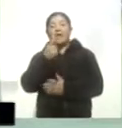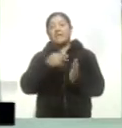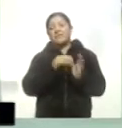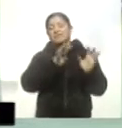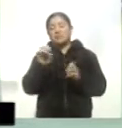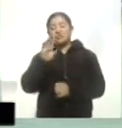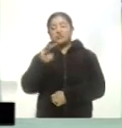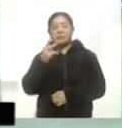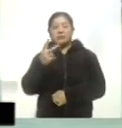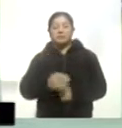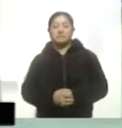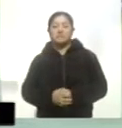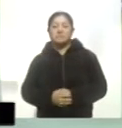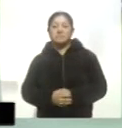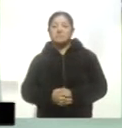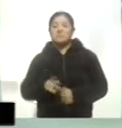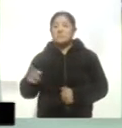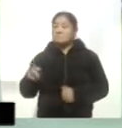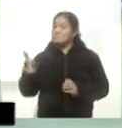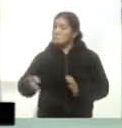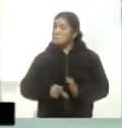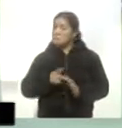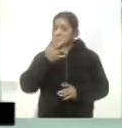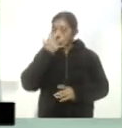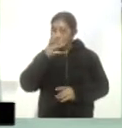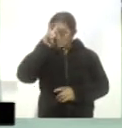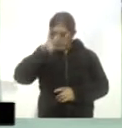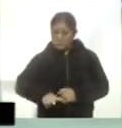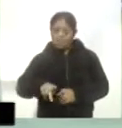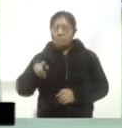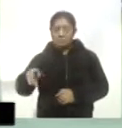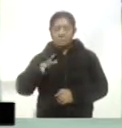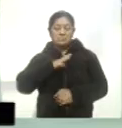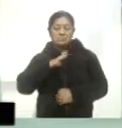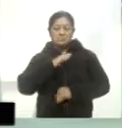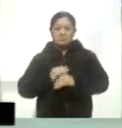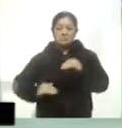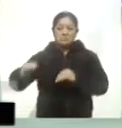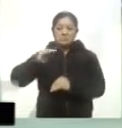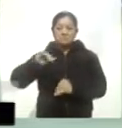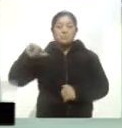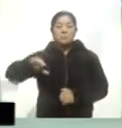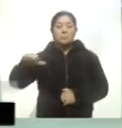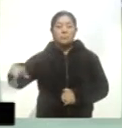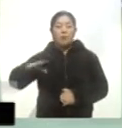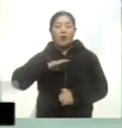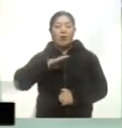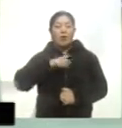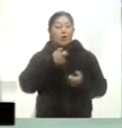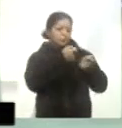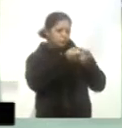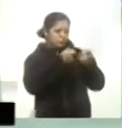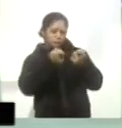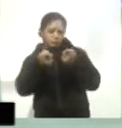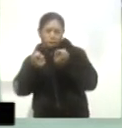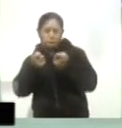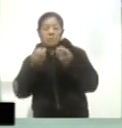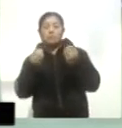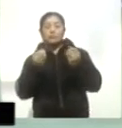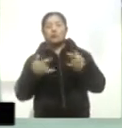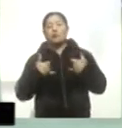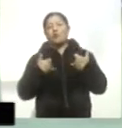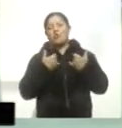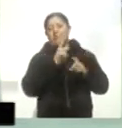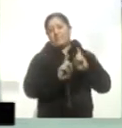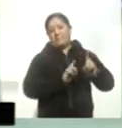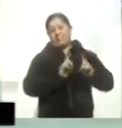un regreso más en serio de este boxeador que sin duda también tuvo glorias y que hoy dirige el destino de varios boxeadores a nivel mundial. Que hablemos